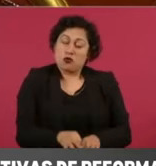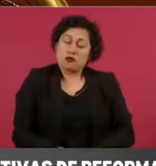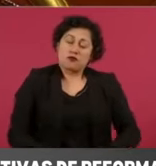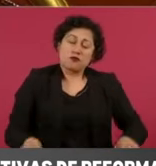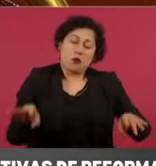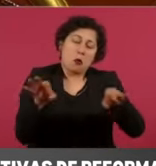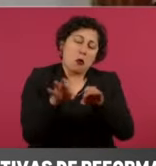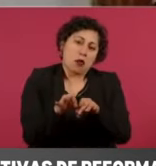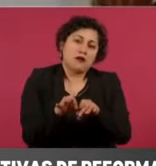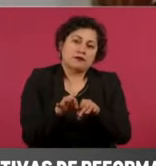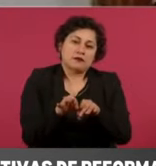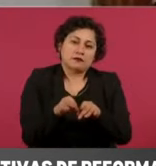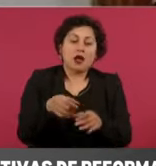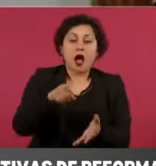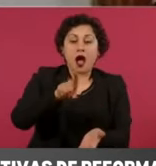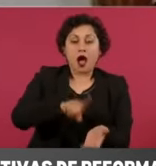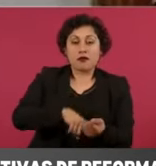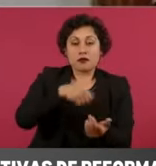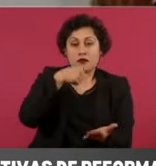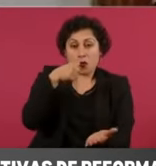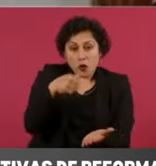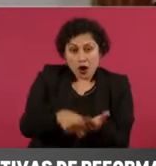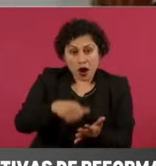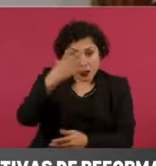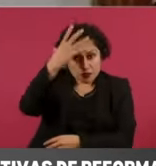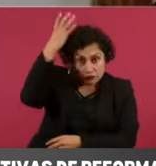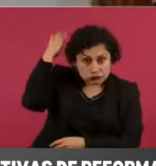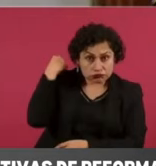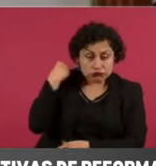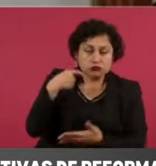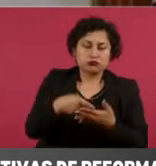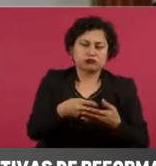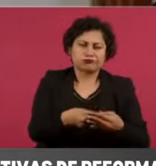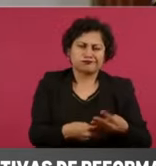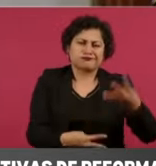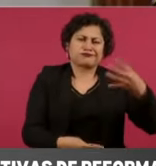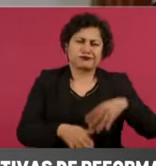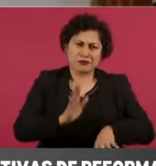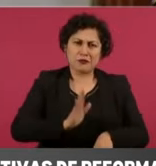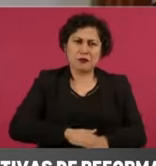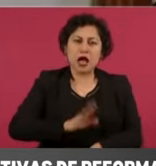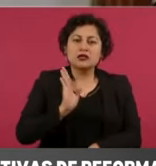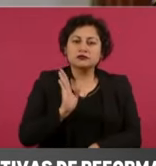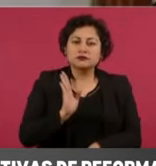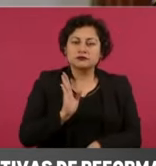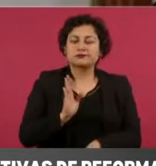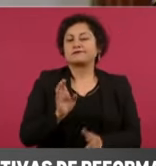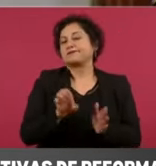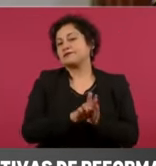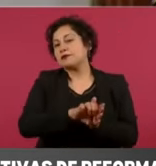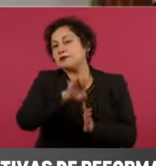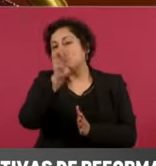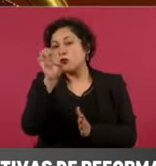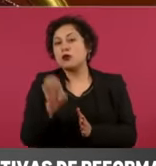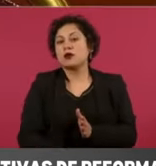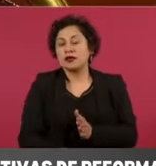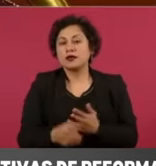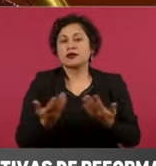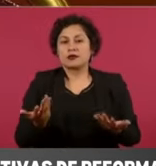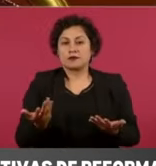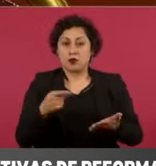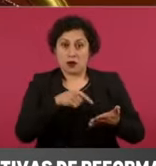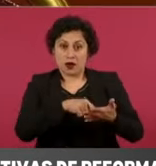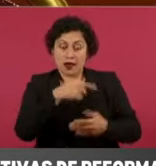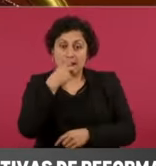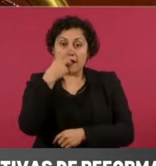otros puntos de gran trascendencia. Por ejemplo, el que declara libre e independiente